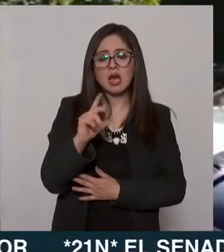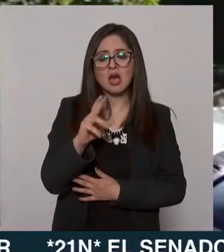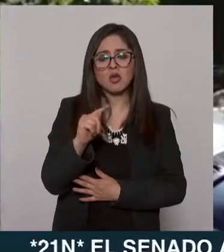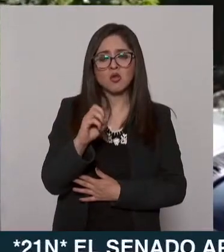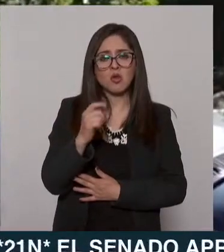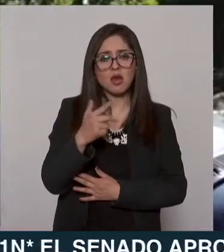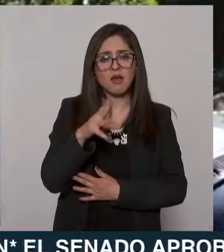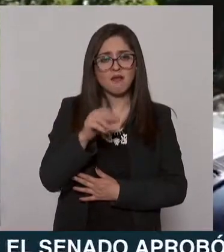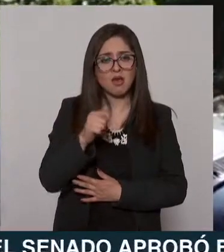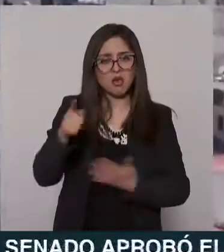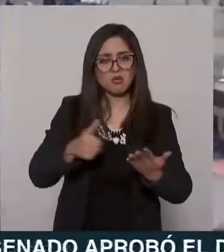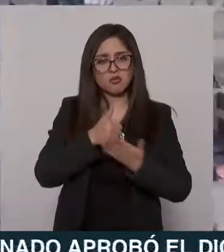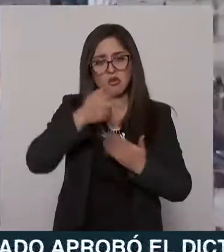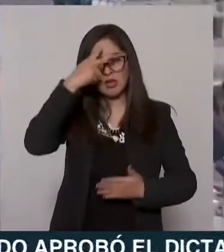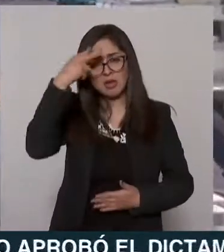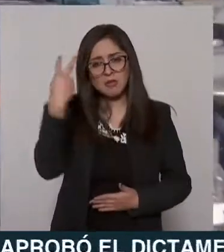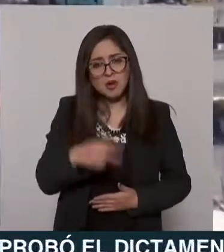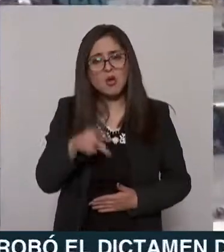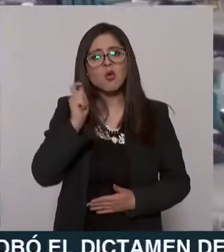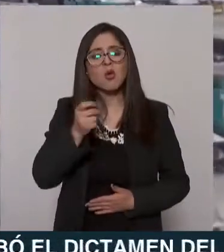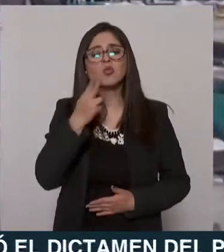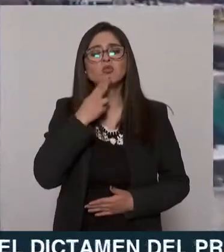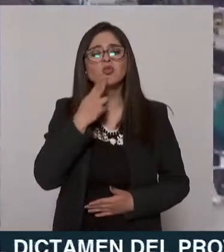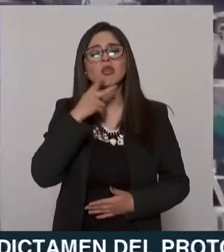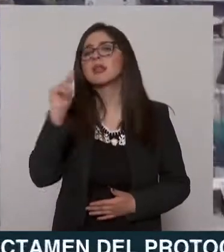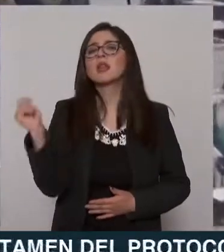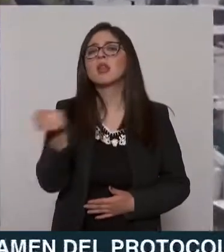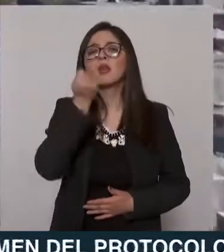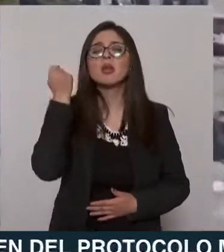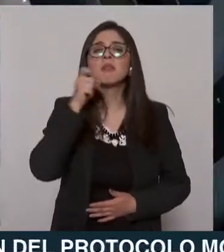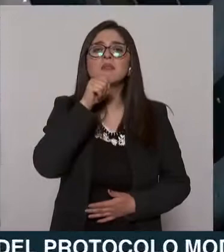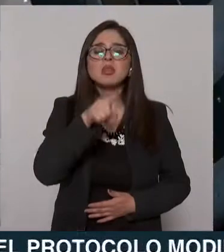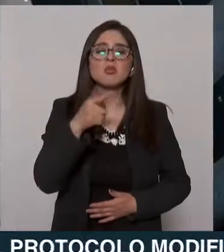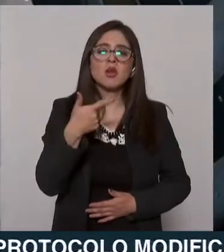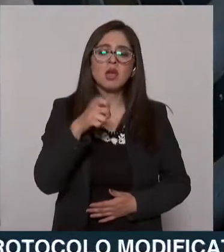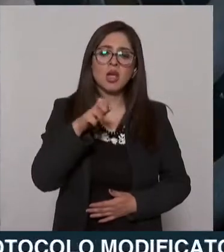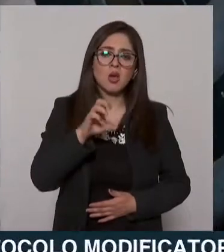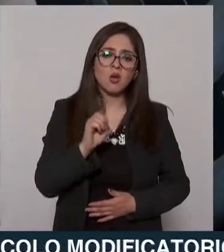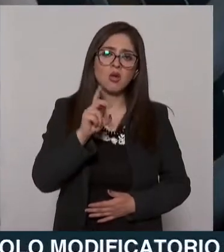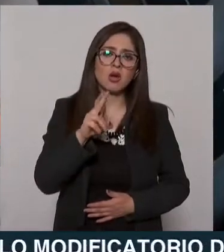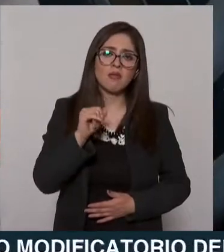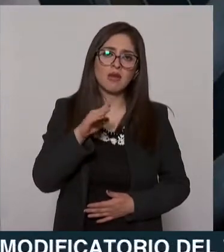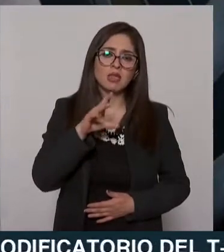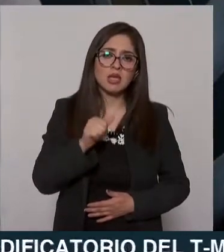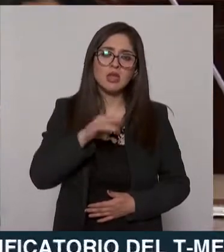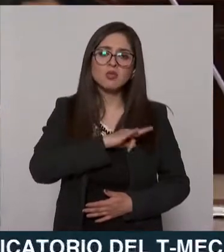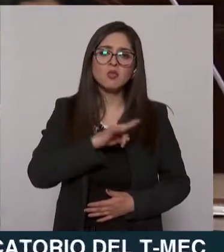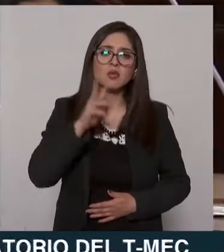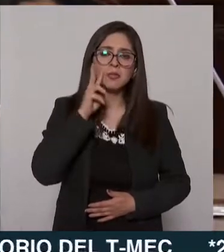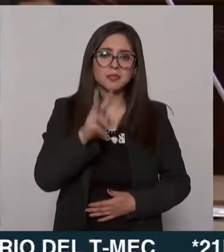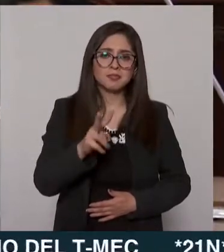Ciudad de México, haciendo uso de los medios tecnológicos y coordenadas georreferenciadas que están al alcance.